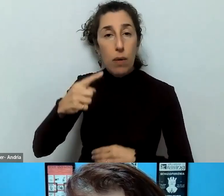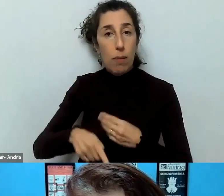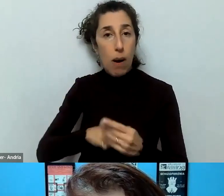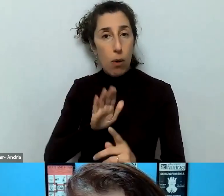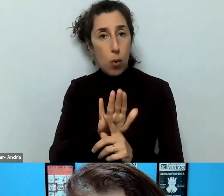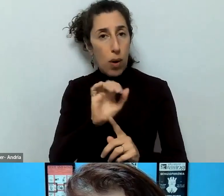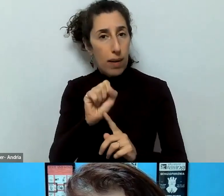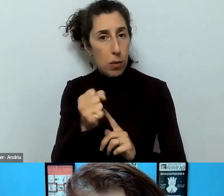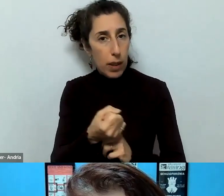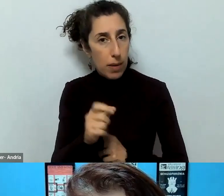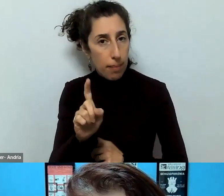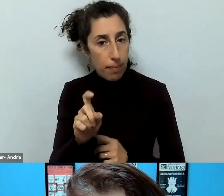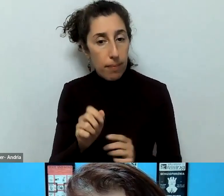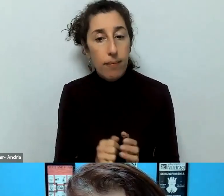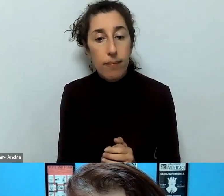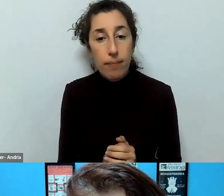momento? O